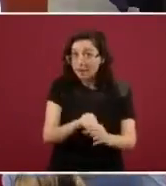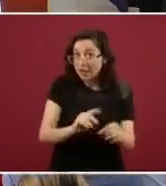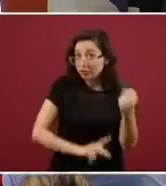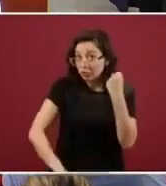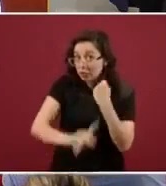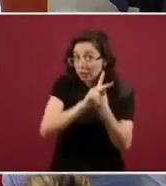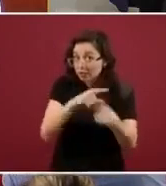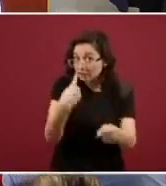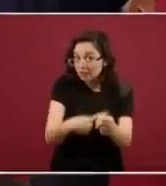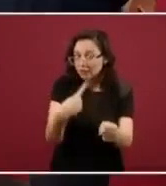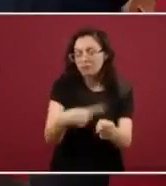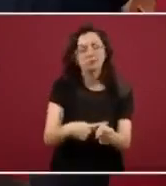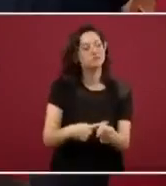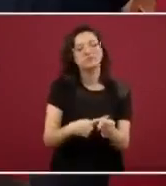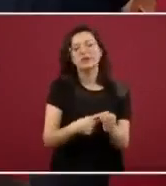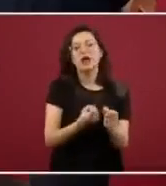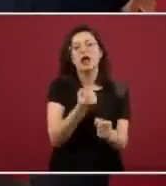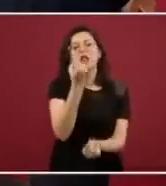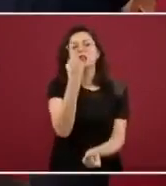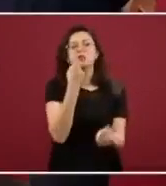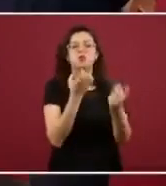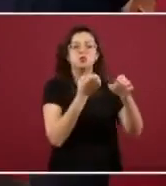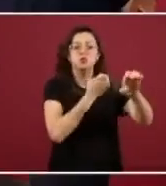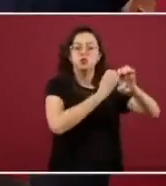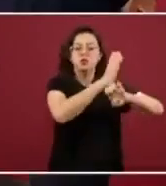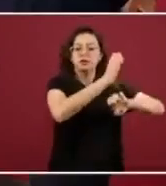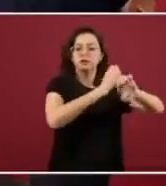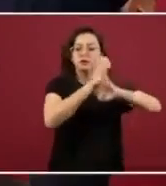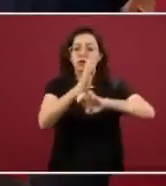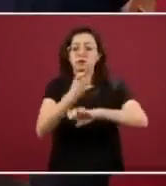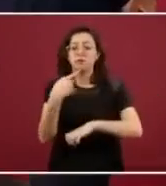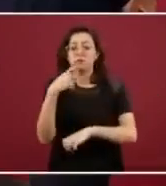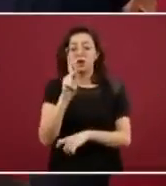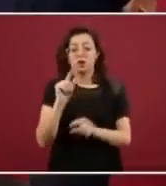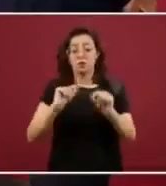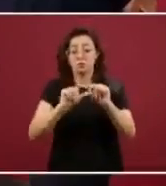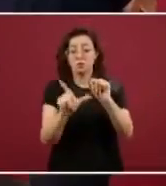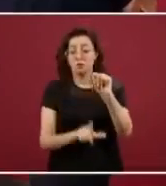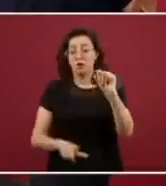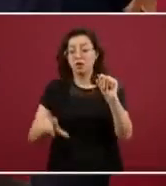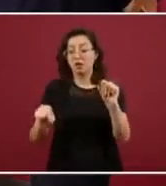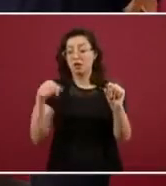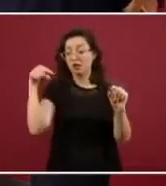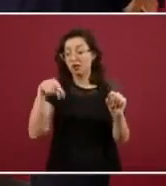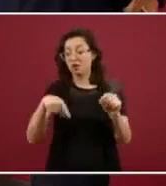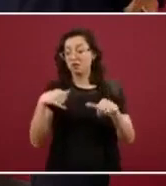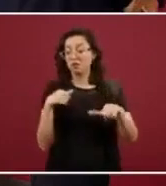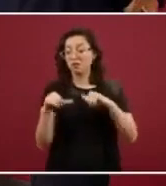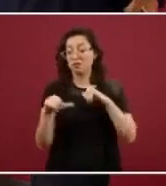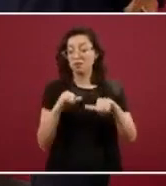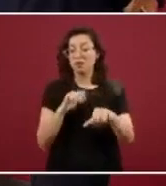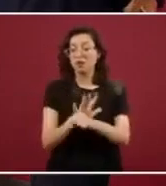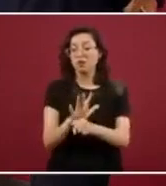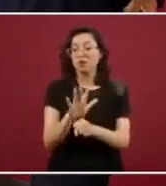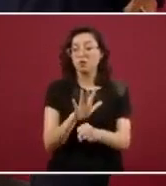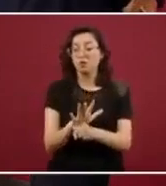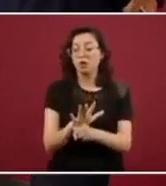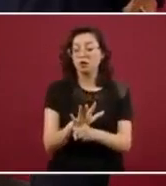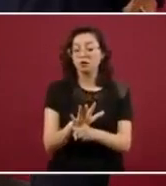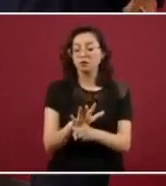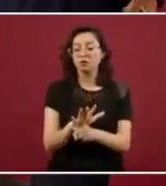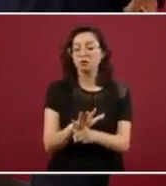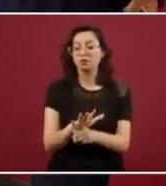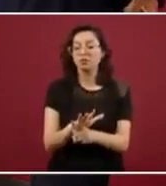todo el país. El mapa de México lo que nos muestra, esta es la actualización, es donde ha habido